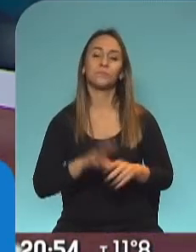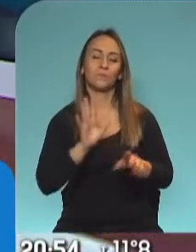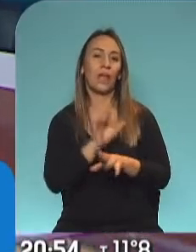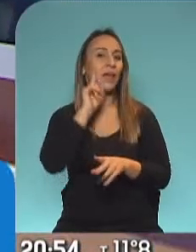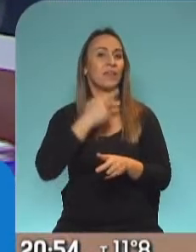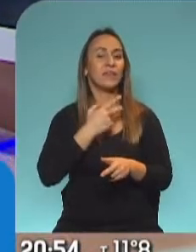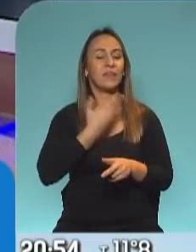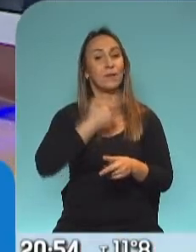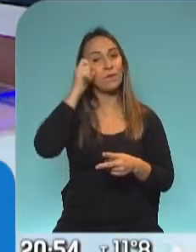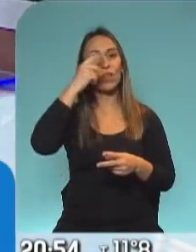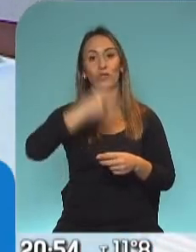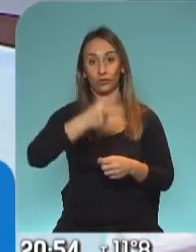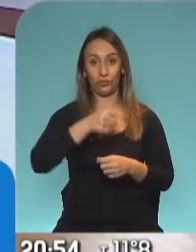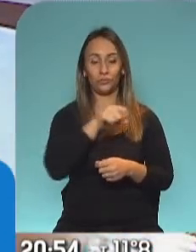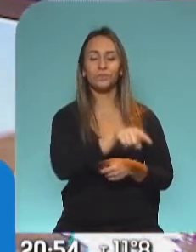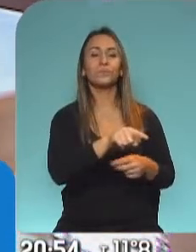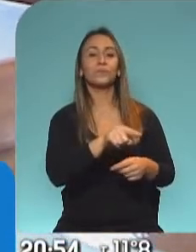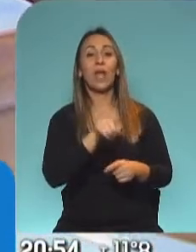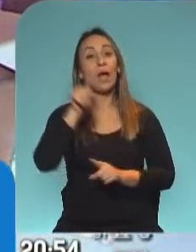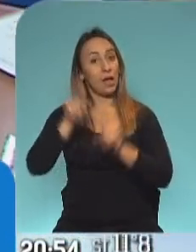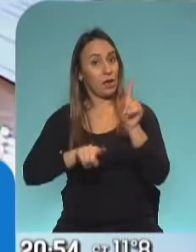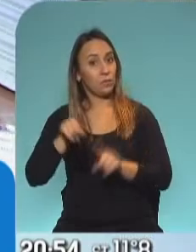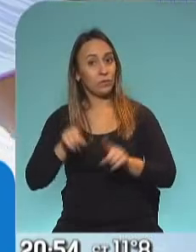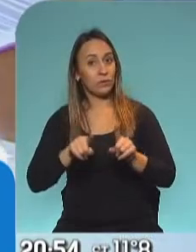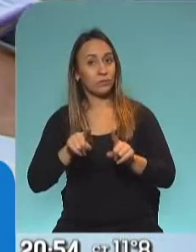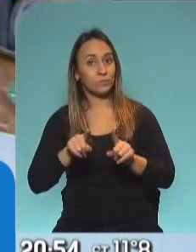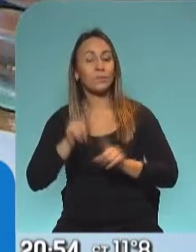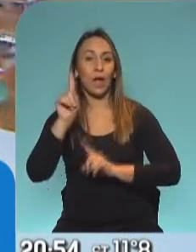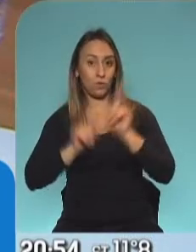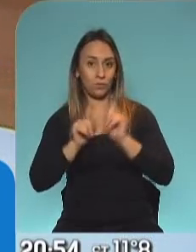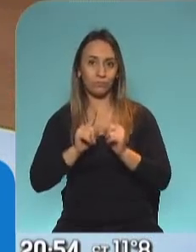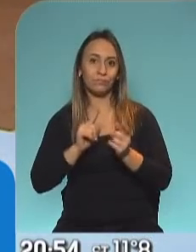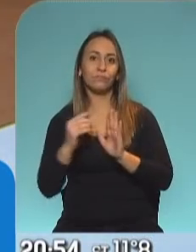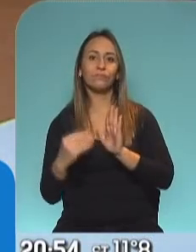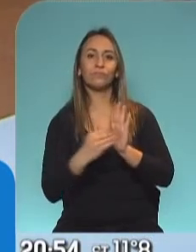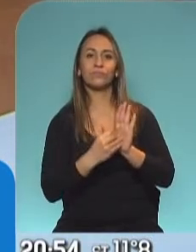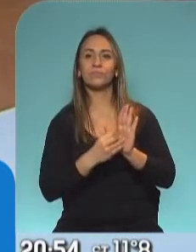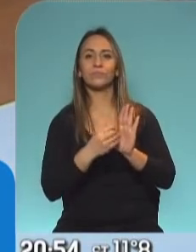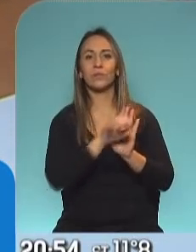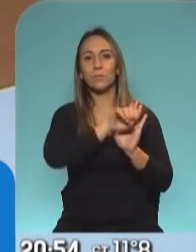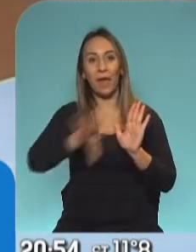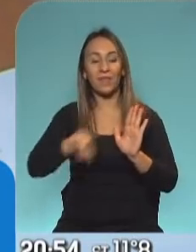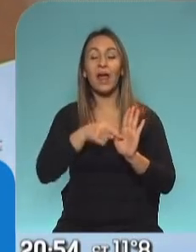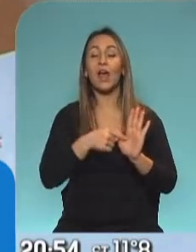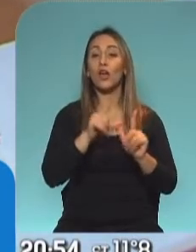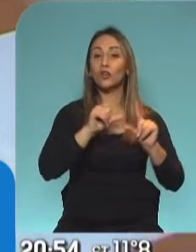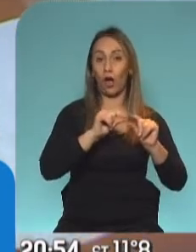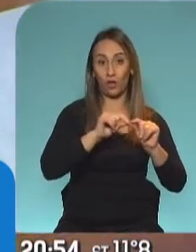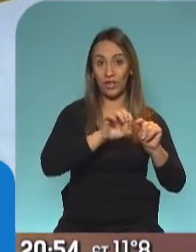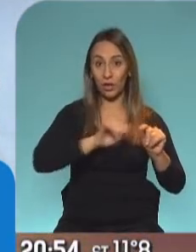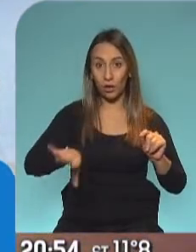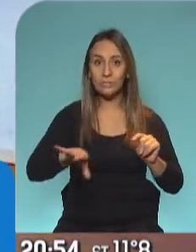el IFE 2, aquellos que habían elegido el código que está esperando tenía que ver con aquellos que habían elegido